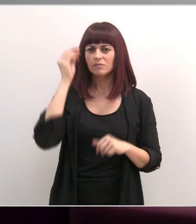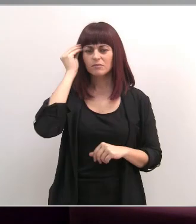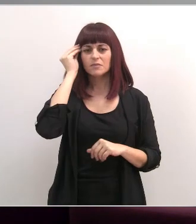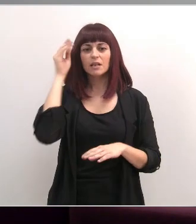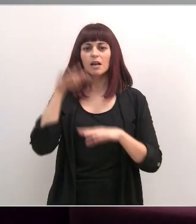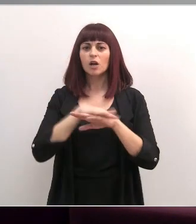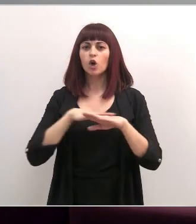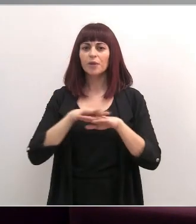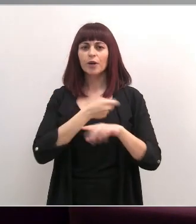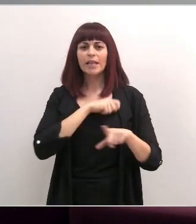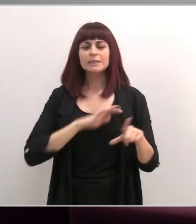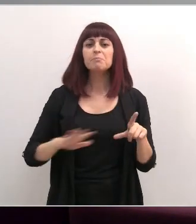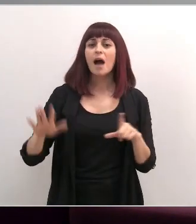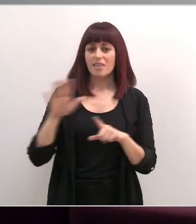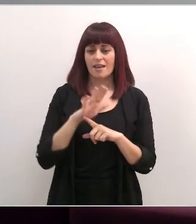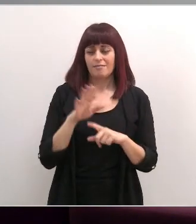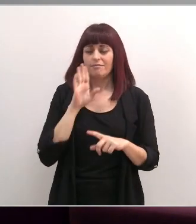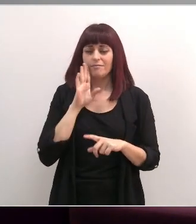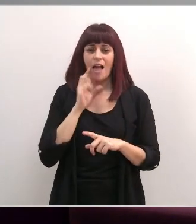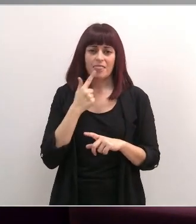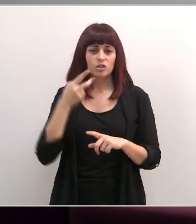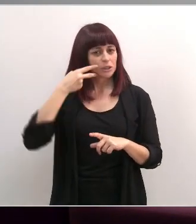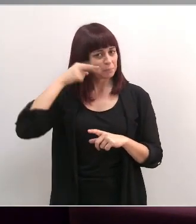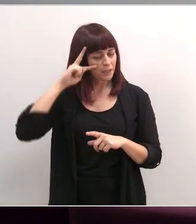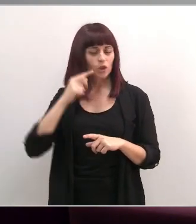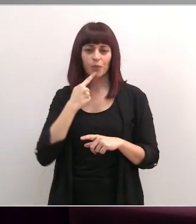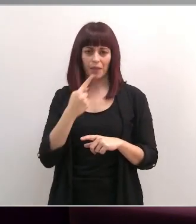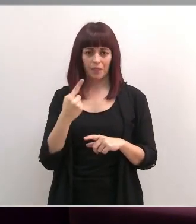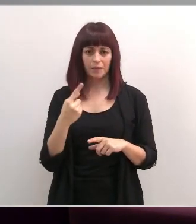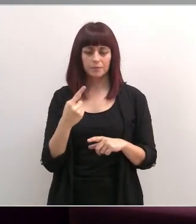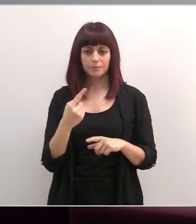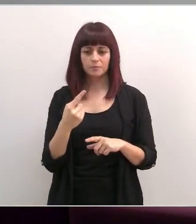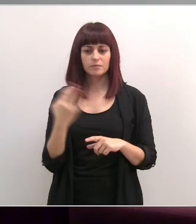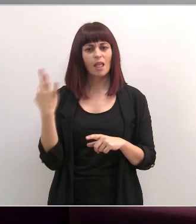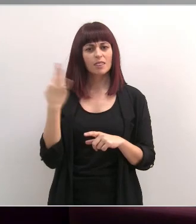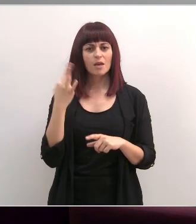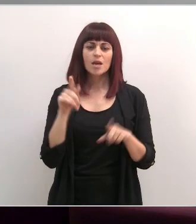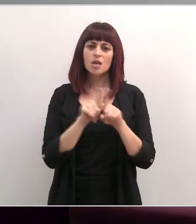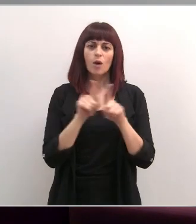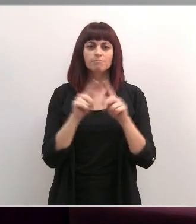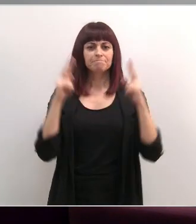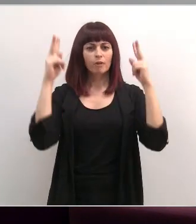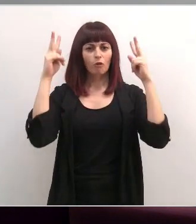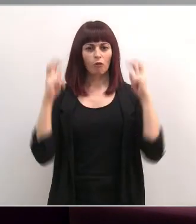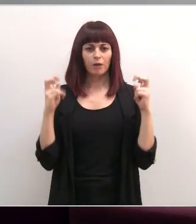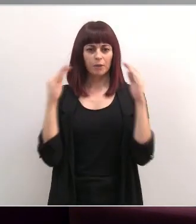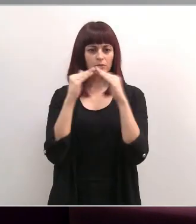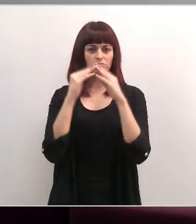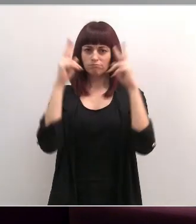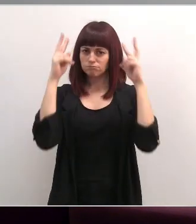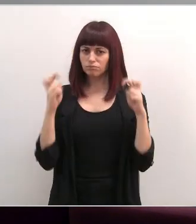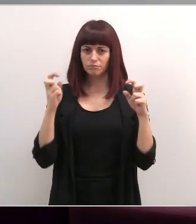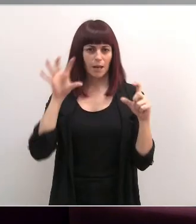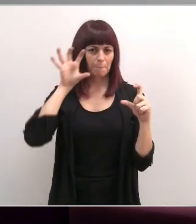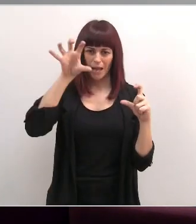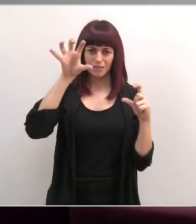el Gobierno de España, como ya han dicho muchos expertos, debería de establecer un confinamiento domiciliario a todo el país